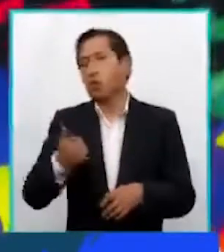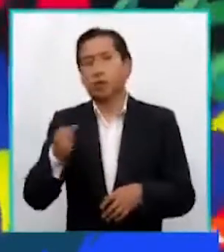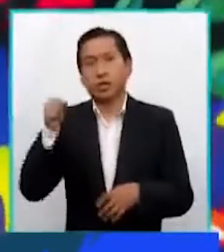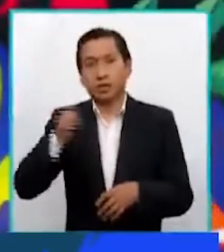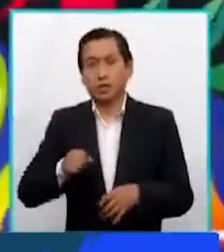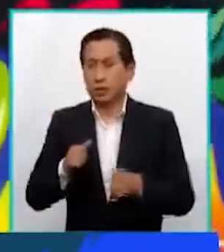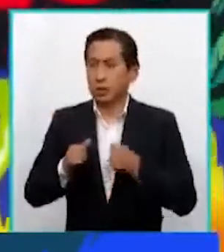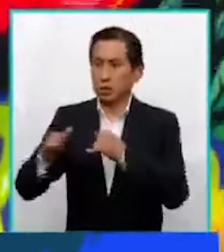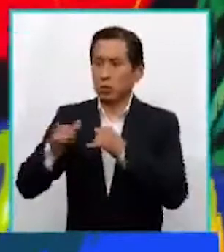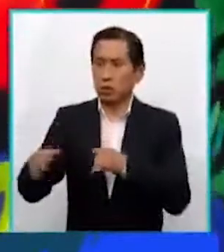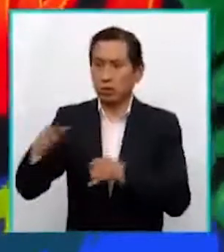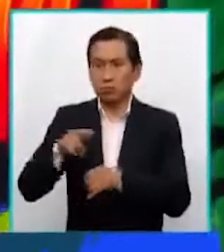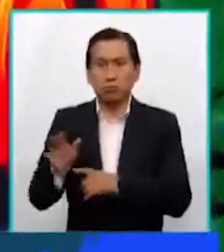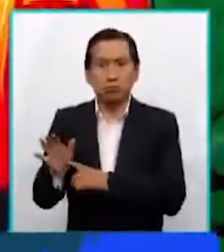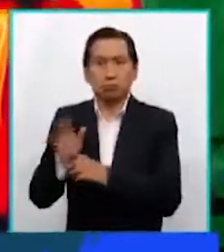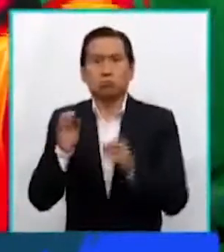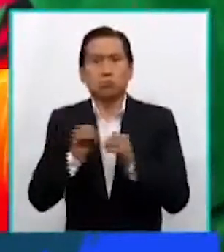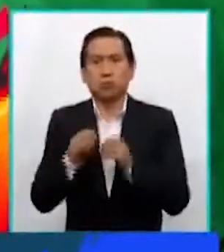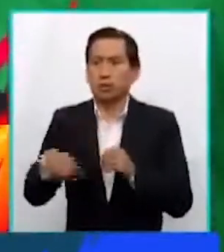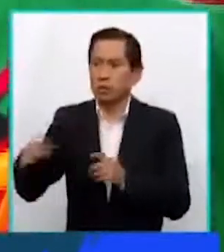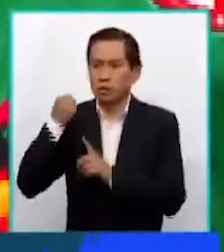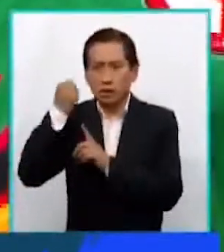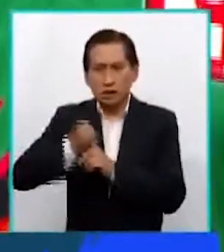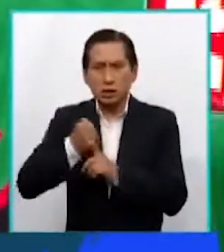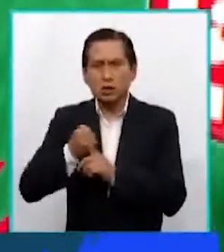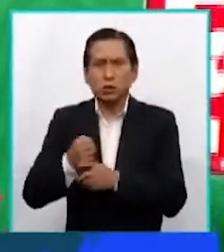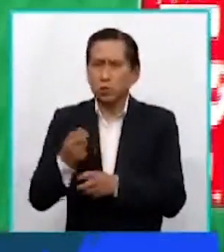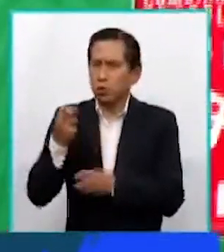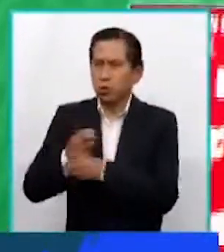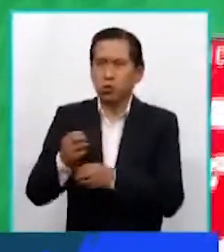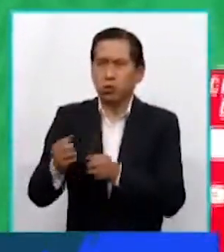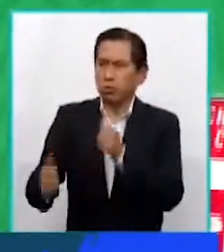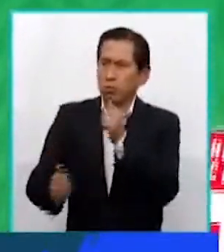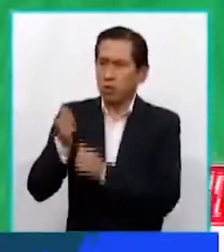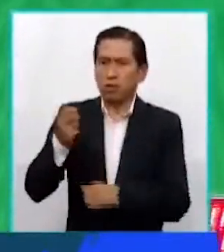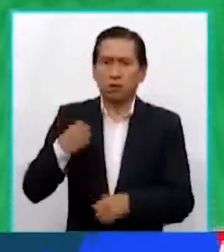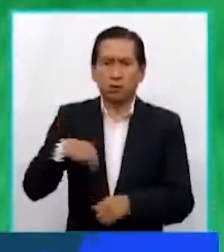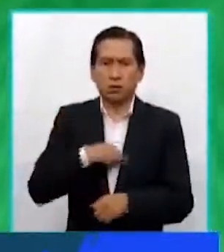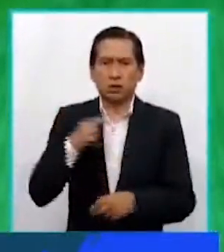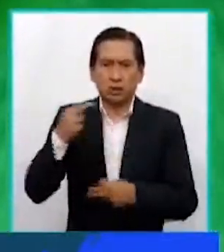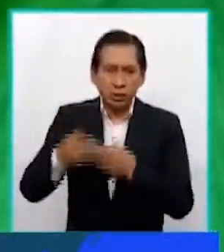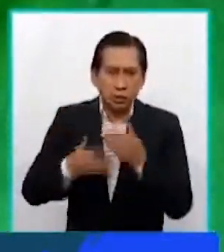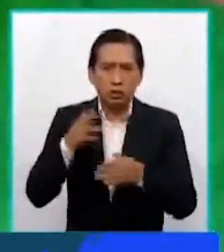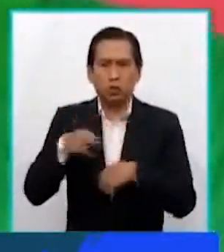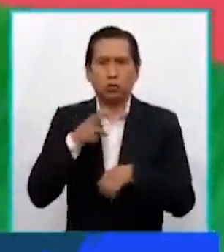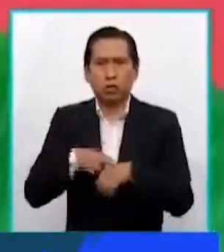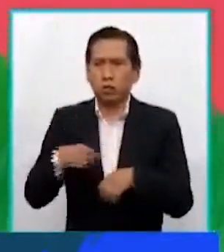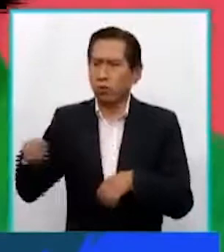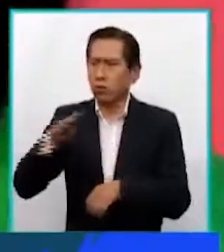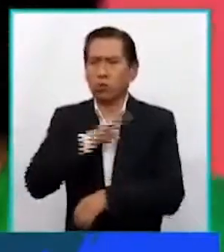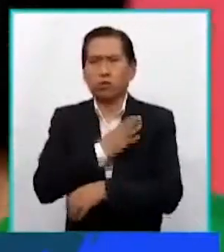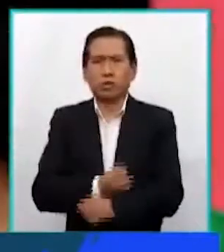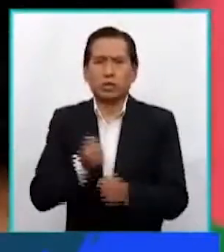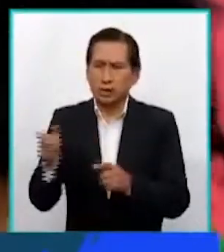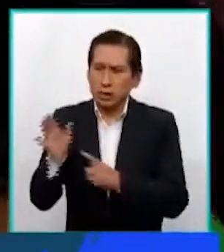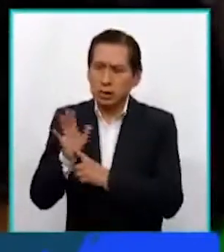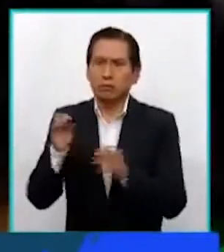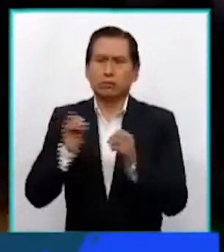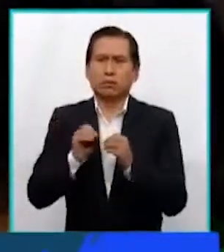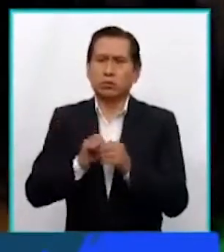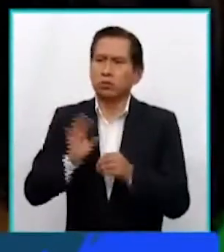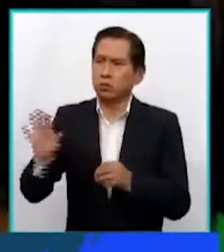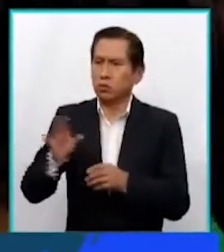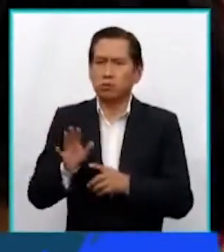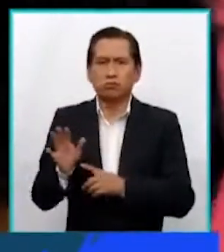de nuestra tanda igual, pero que la han luchado incluso más duro que nosotros y están ahí fuertísimos, están así sacando hasta sus